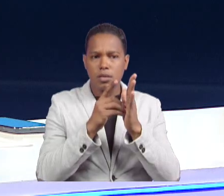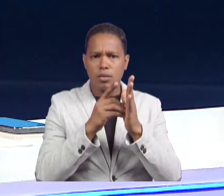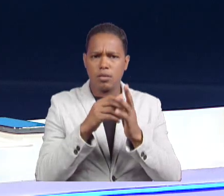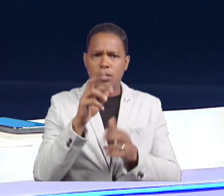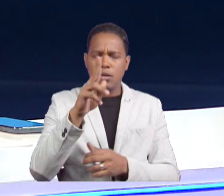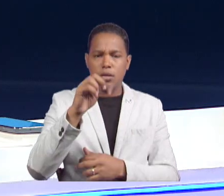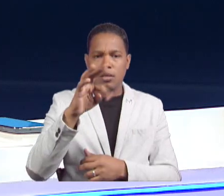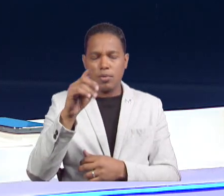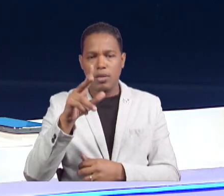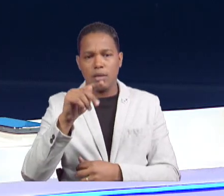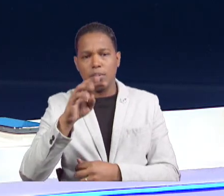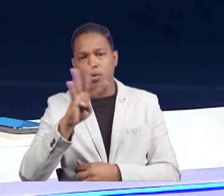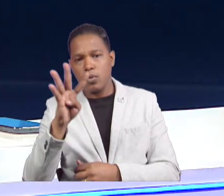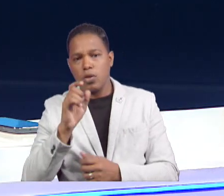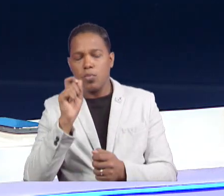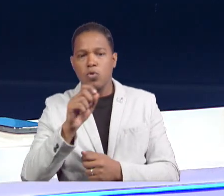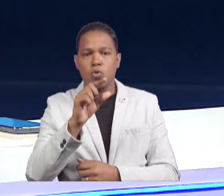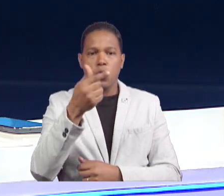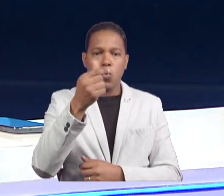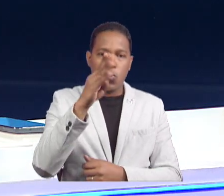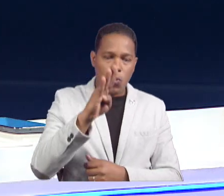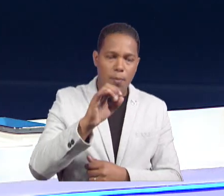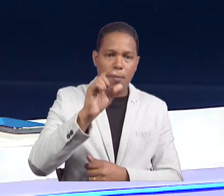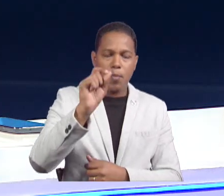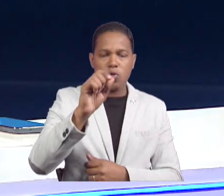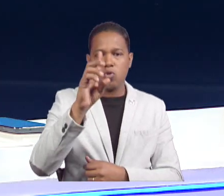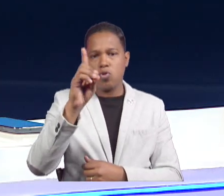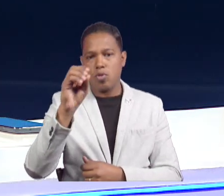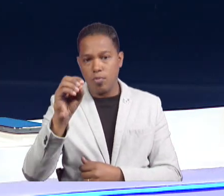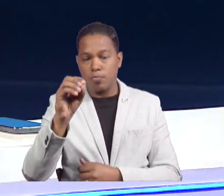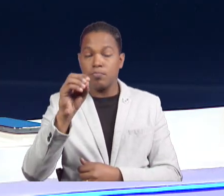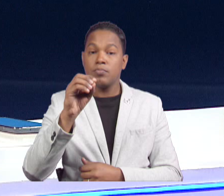de 4.go.do. Más adelante,